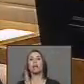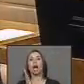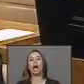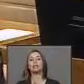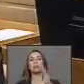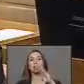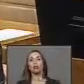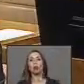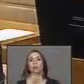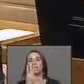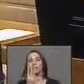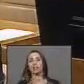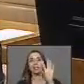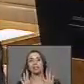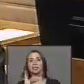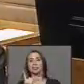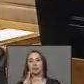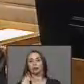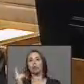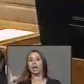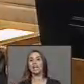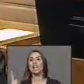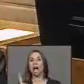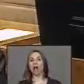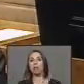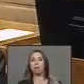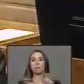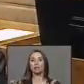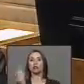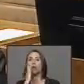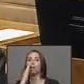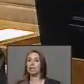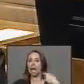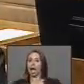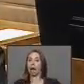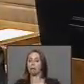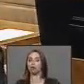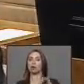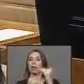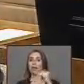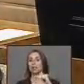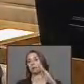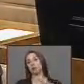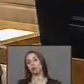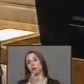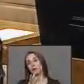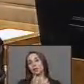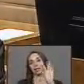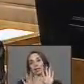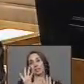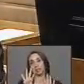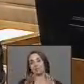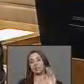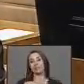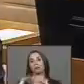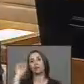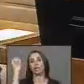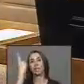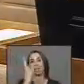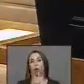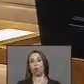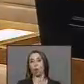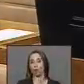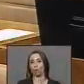ser preciso, cada aportante. Y que claro, tiene un límite, pero efectivamente tiene un límite general, pero que